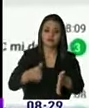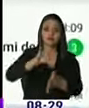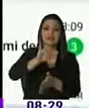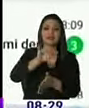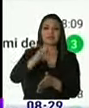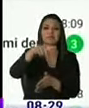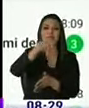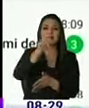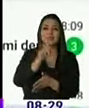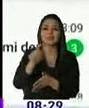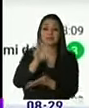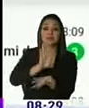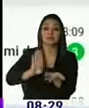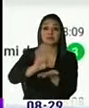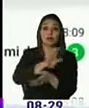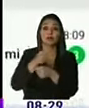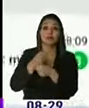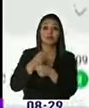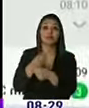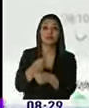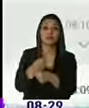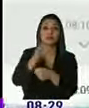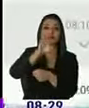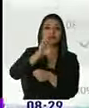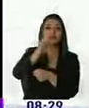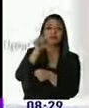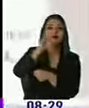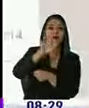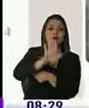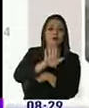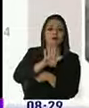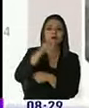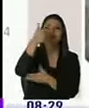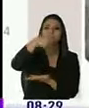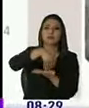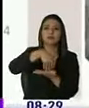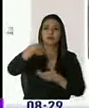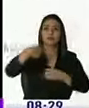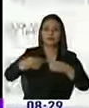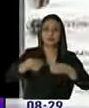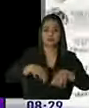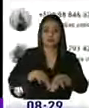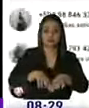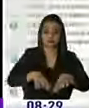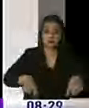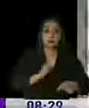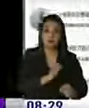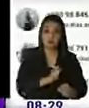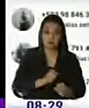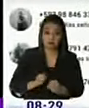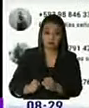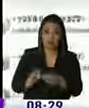Yepes en la Ciudadela Amazonas, sector El Tejar. Mire, hubo una fuga, los dejaron